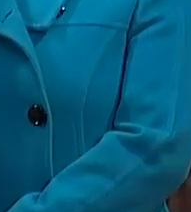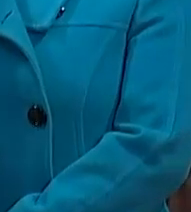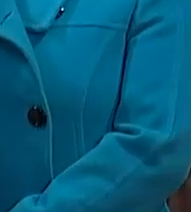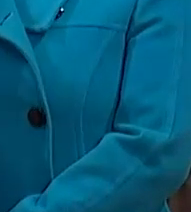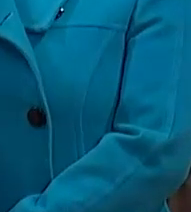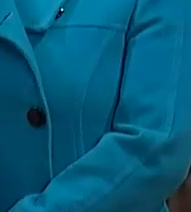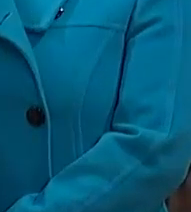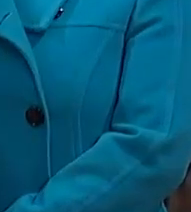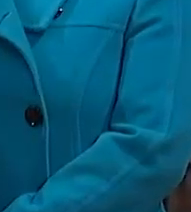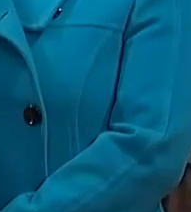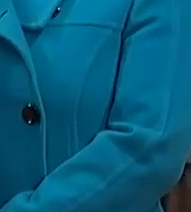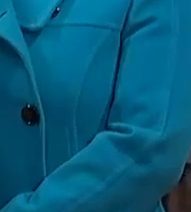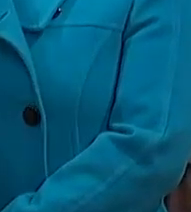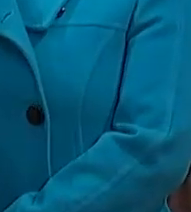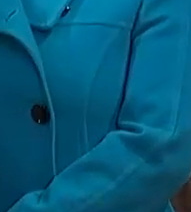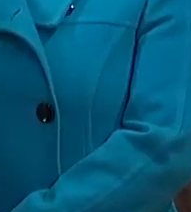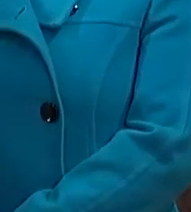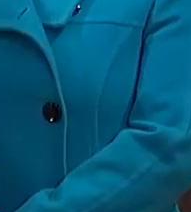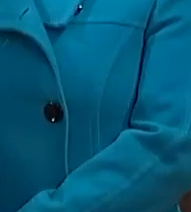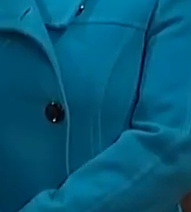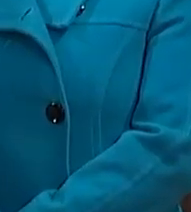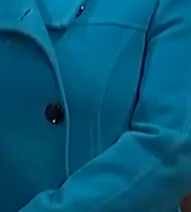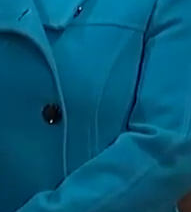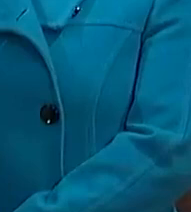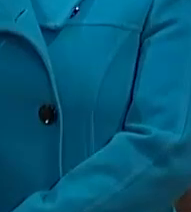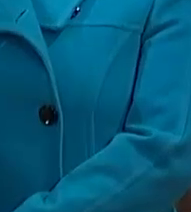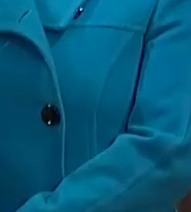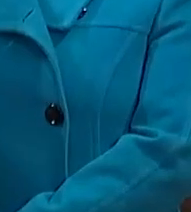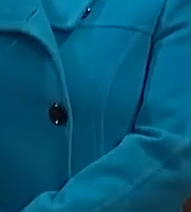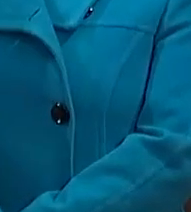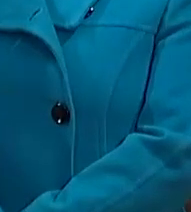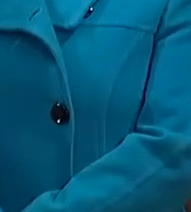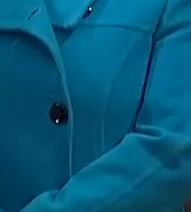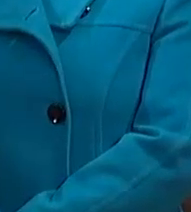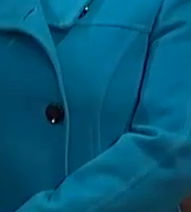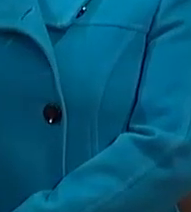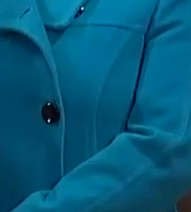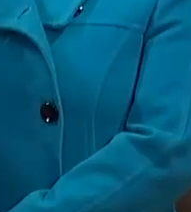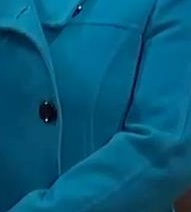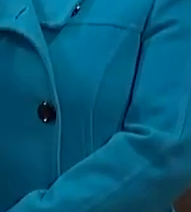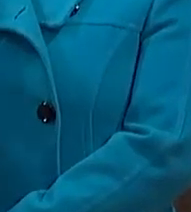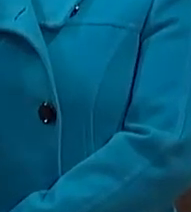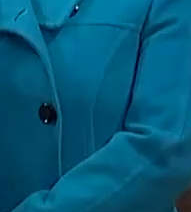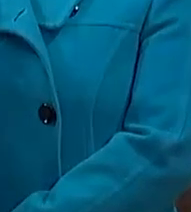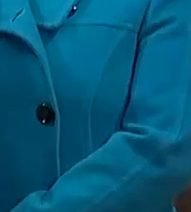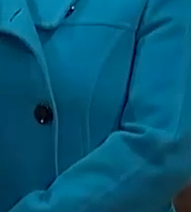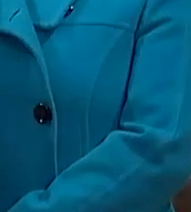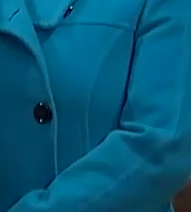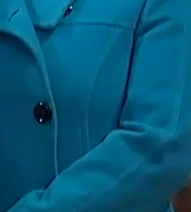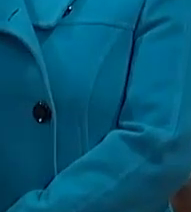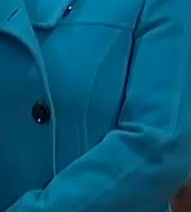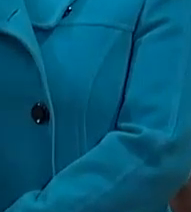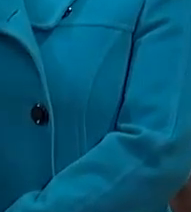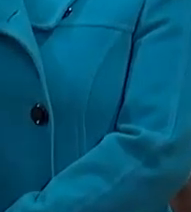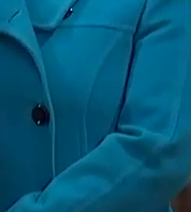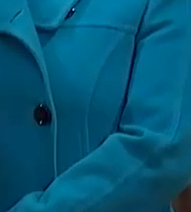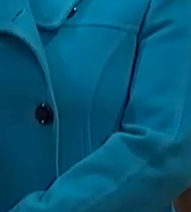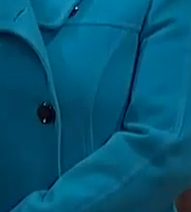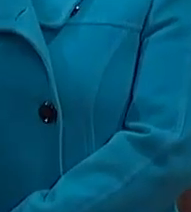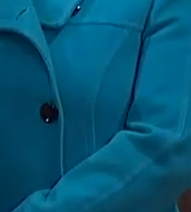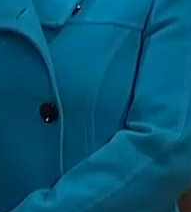los constantes cierres temporales de escuelas los niños y niñas enfermos y enfermas